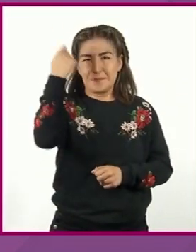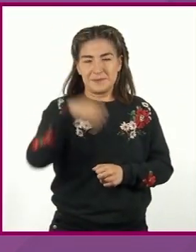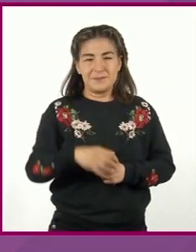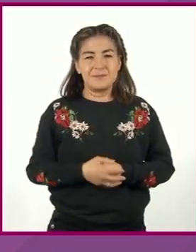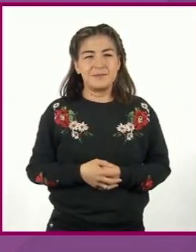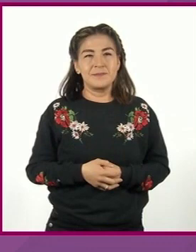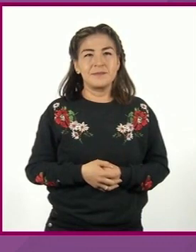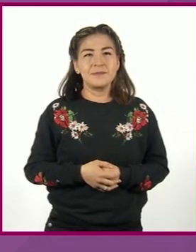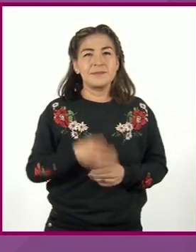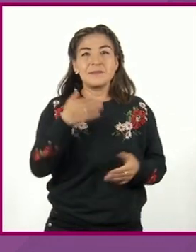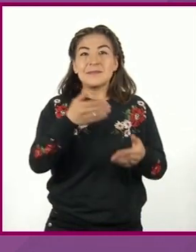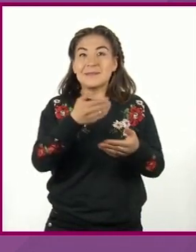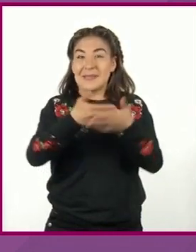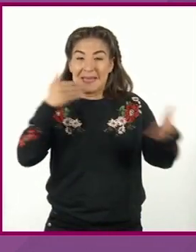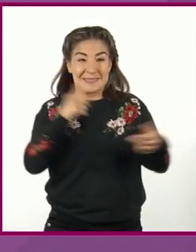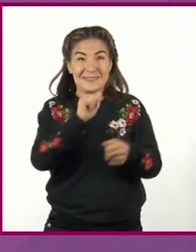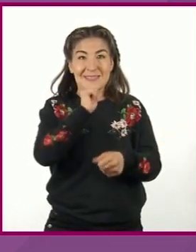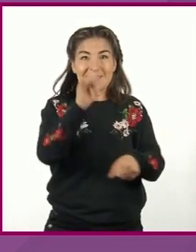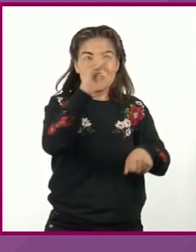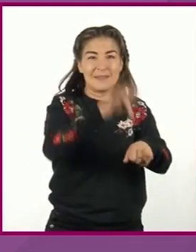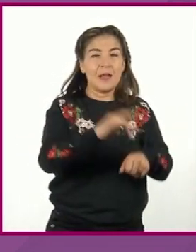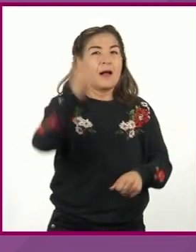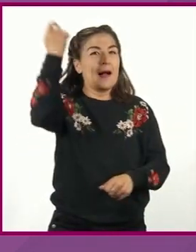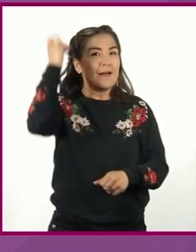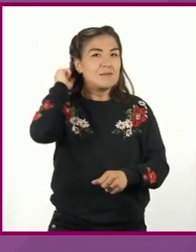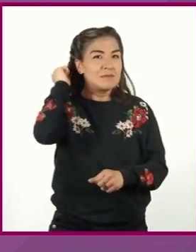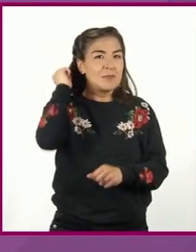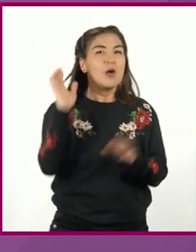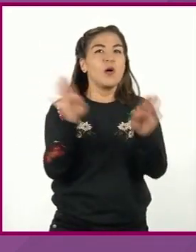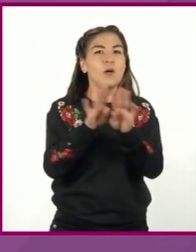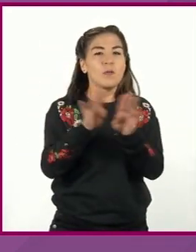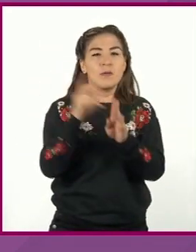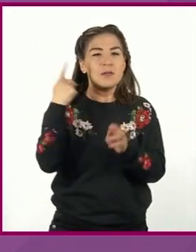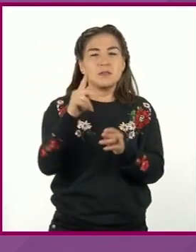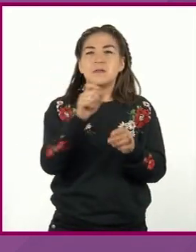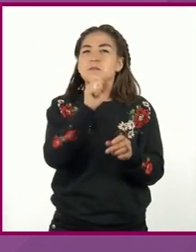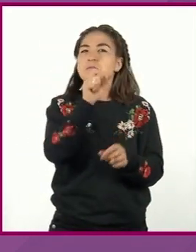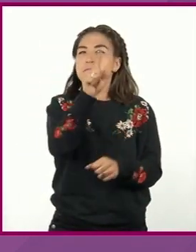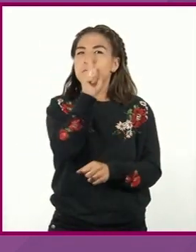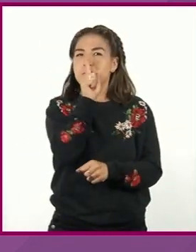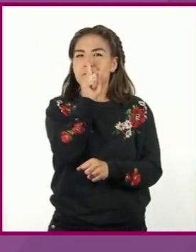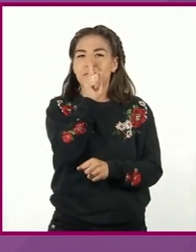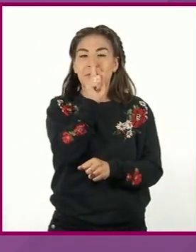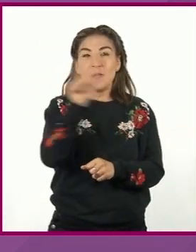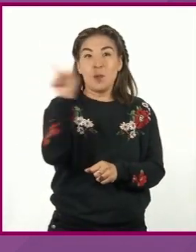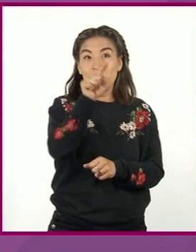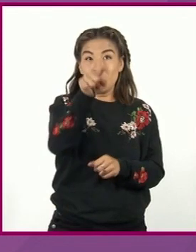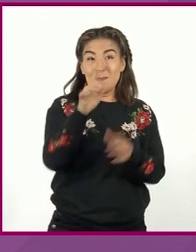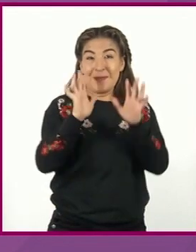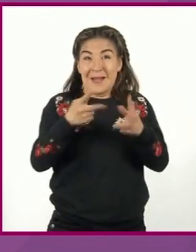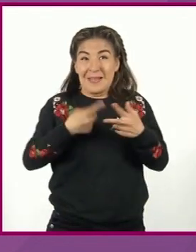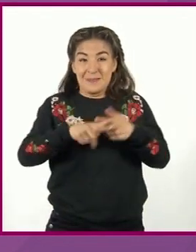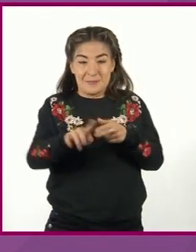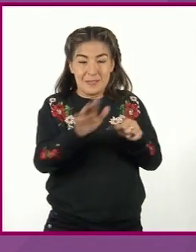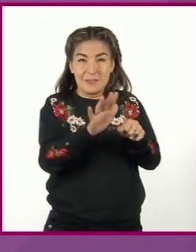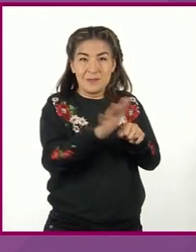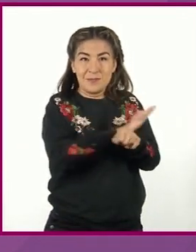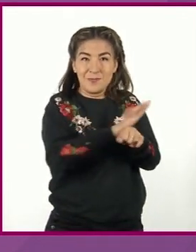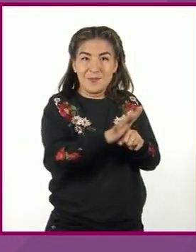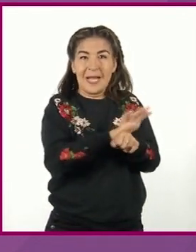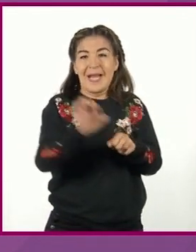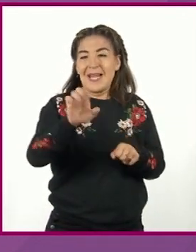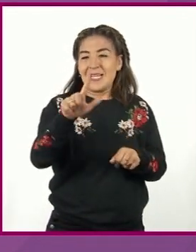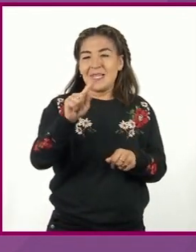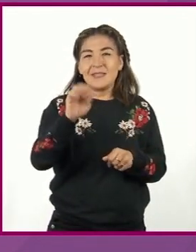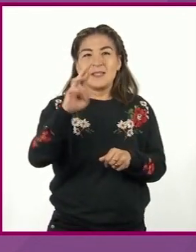Antes de tener contacto, el cabello y el peine están eléctricamente neutros. Al frotarlos, el cabello cede electrones al